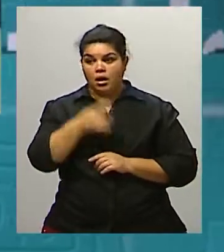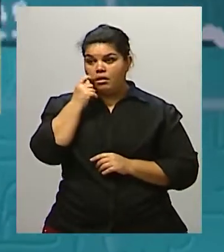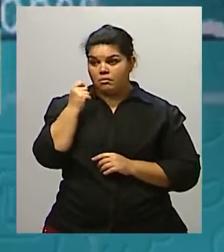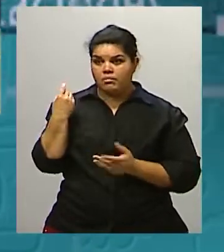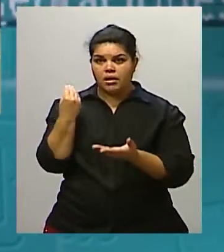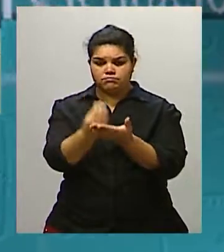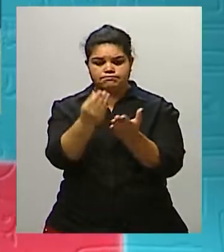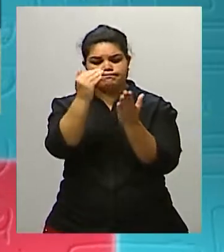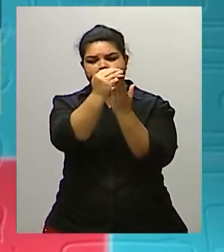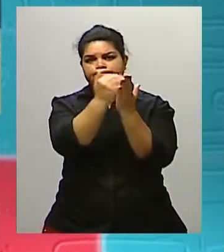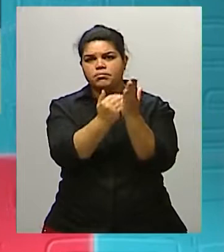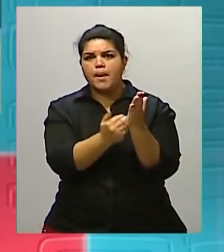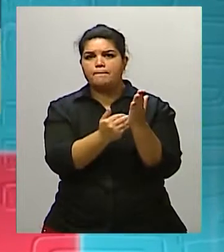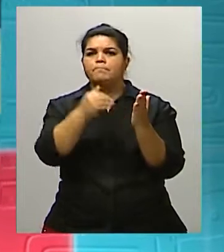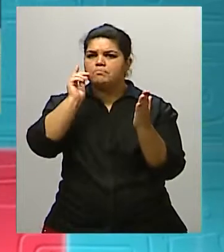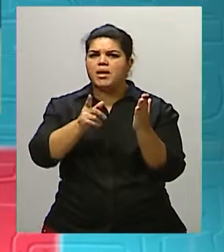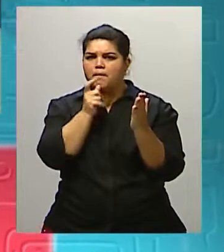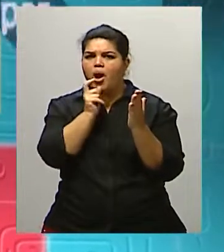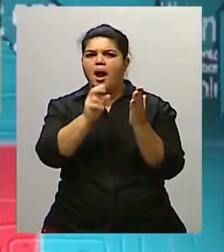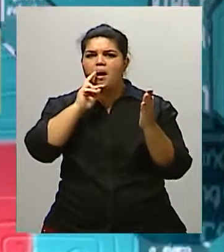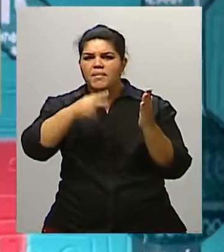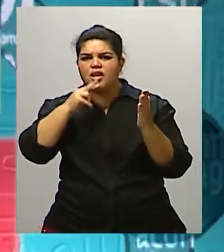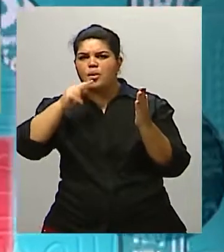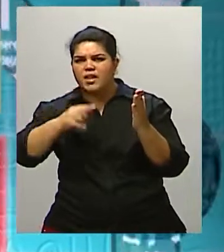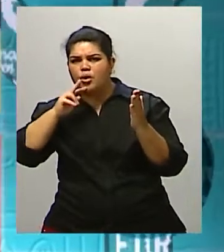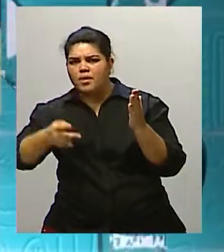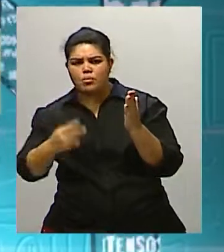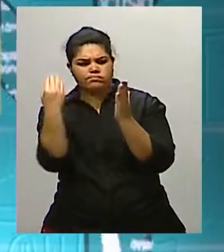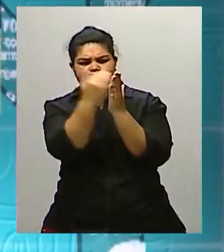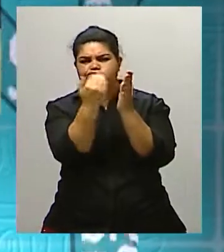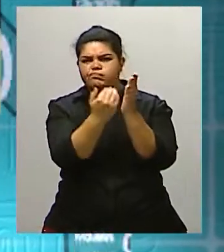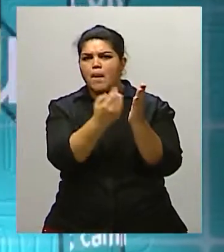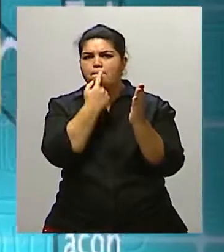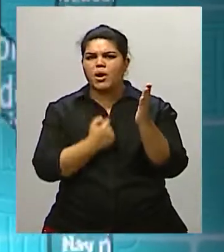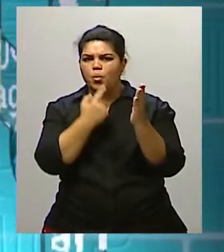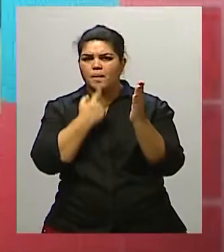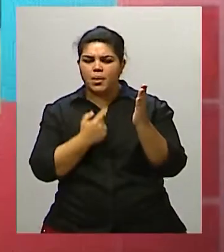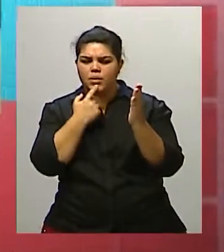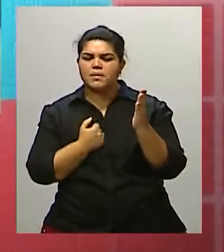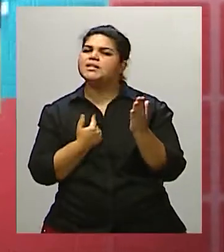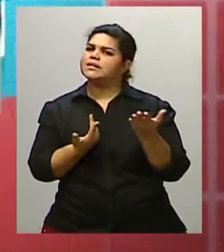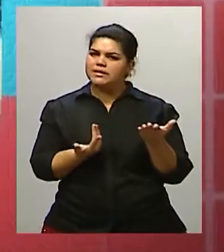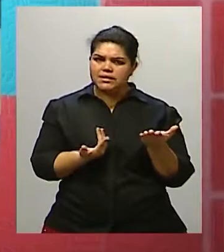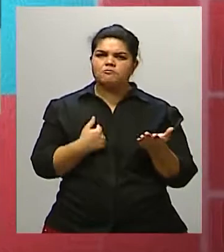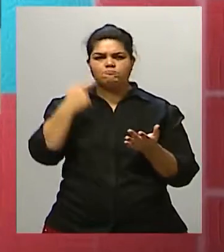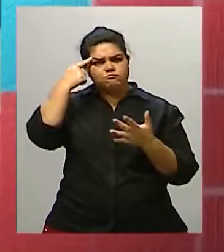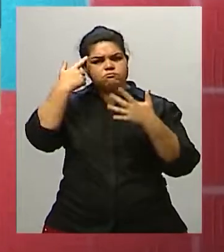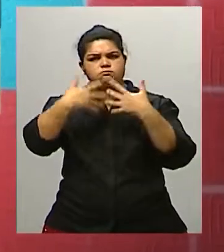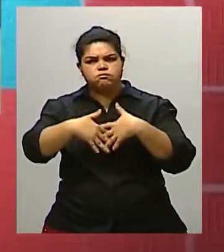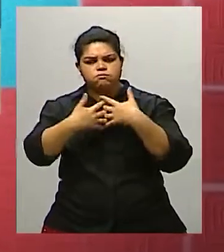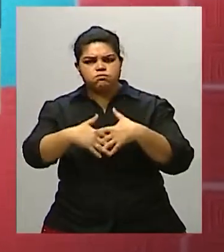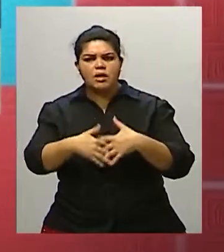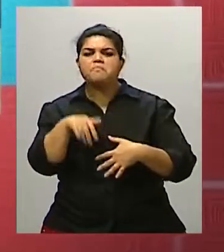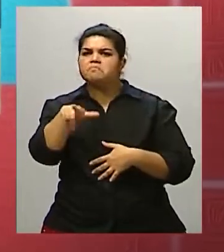opciones. ¿Cuál es más allá de que ha sido, muchos entienden que es como el mediador, el negociador, cuál puede ser el